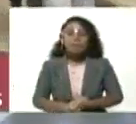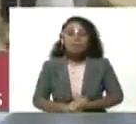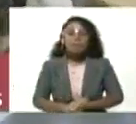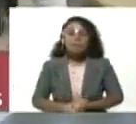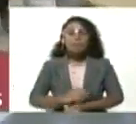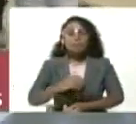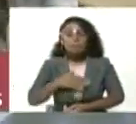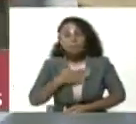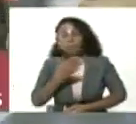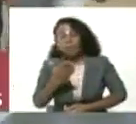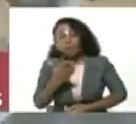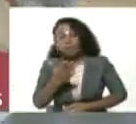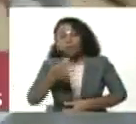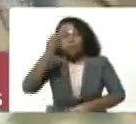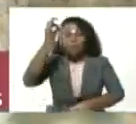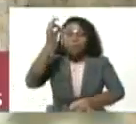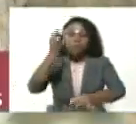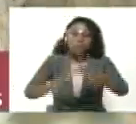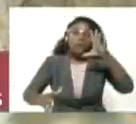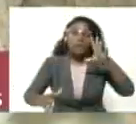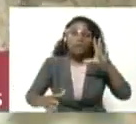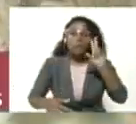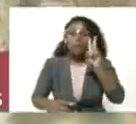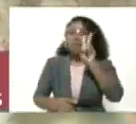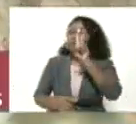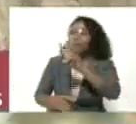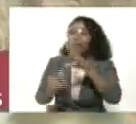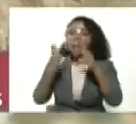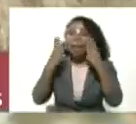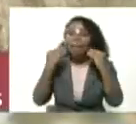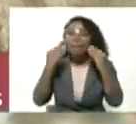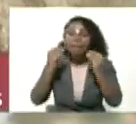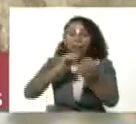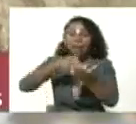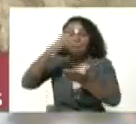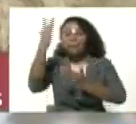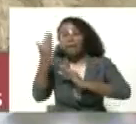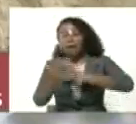tuvieron la fortuna de ver una experiencia milagrosa.